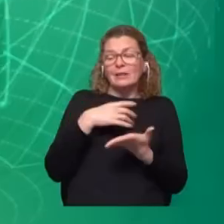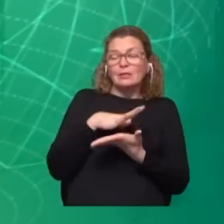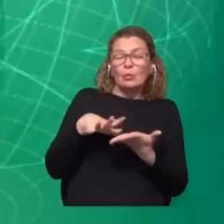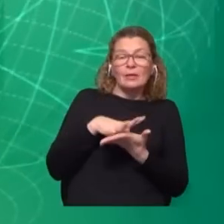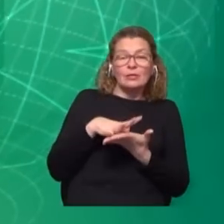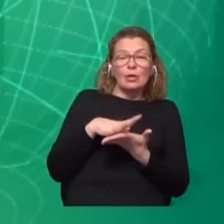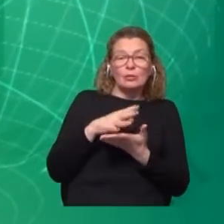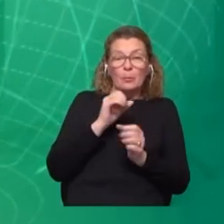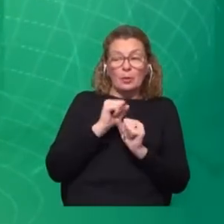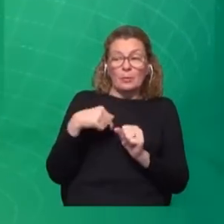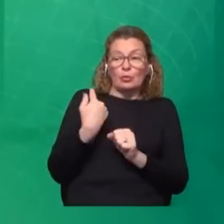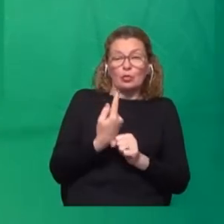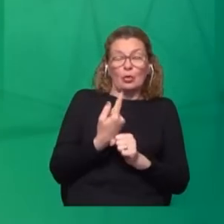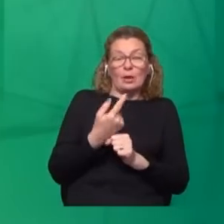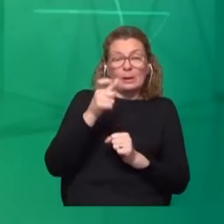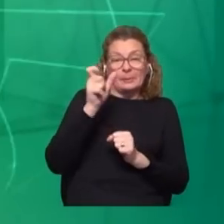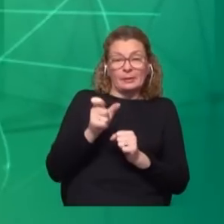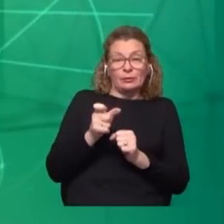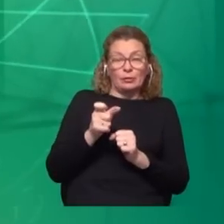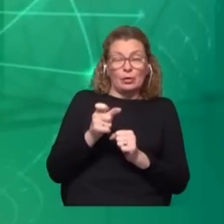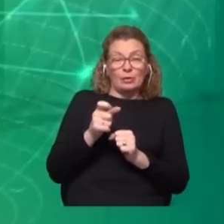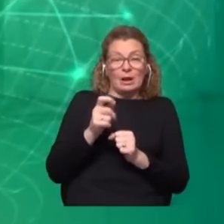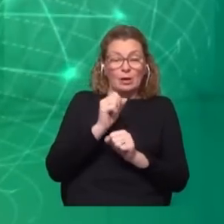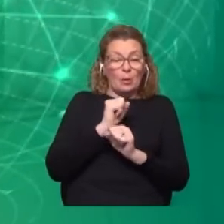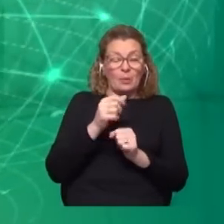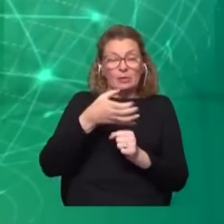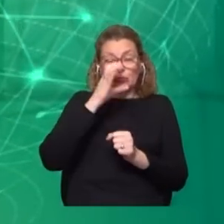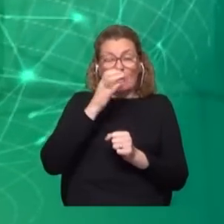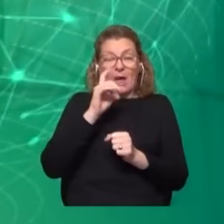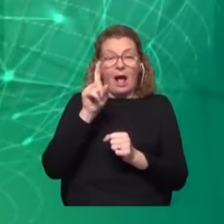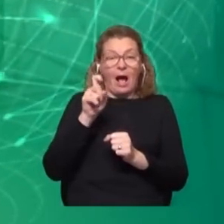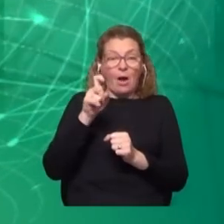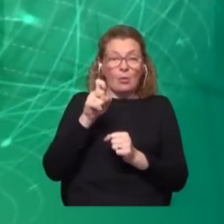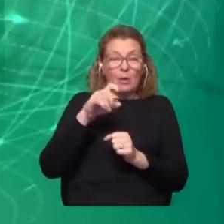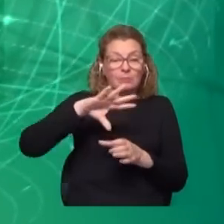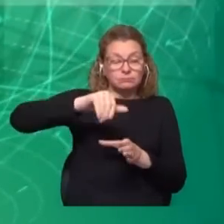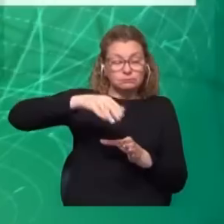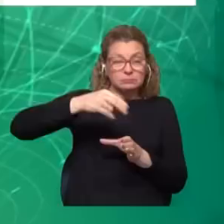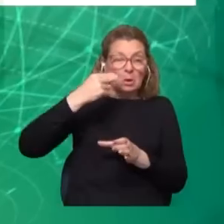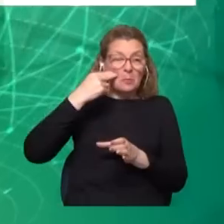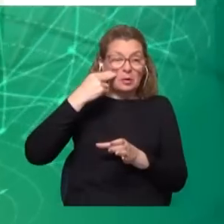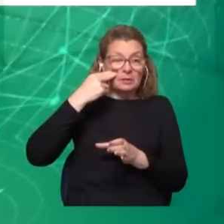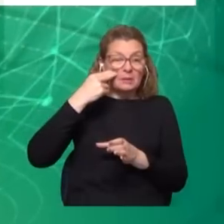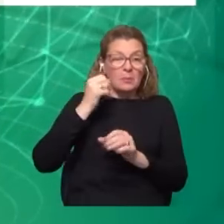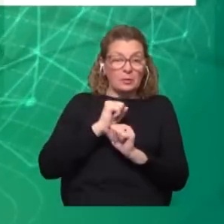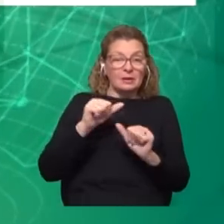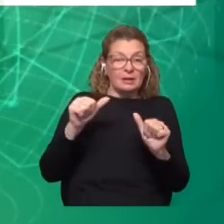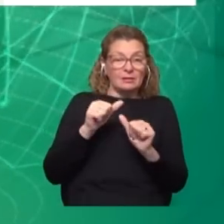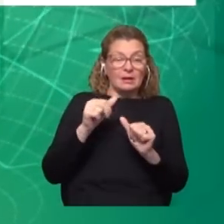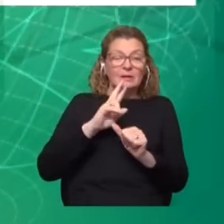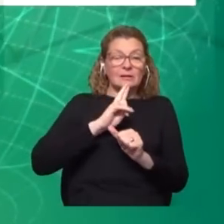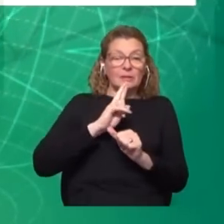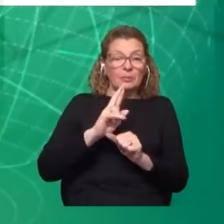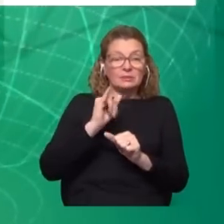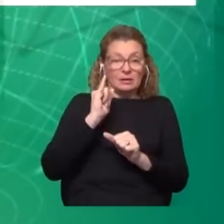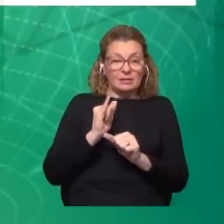es decir si las poblaciones que tenían contraindicado tomar agua mientras duró la emergencia sanitaria podían hacerlo y La respuesta